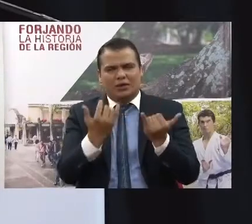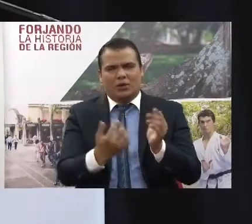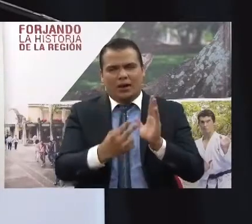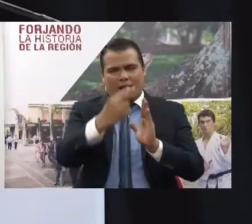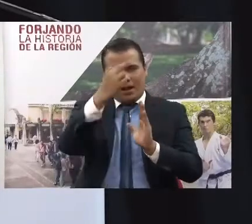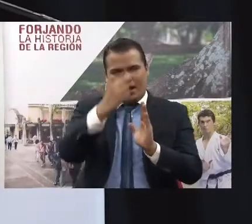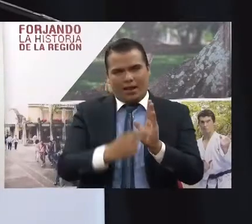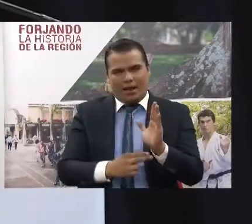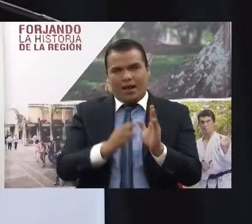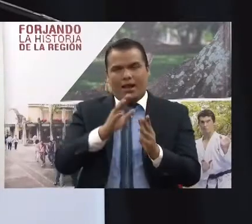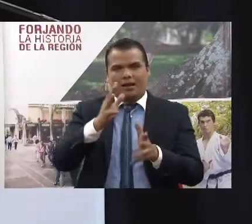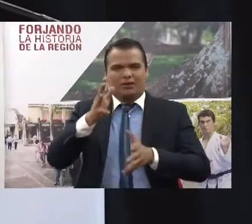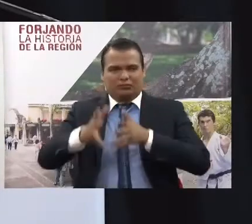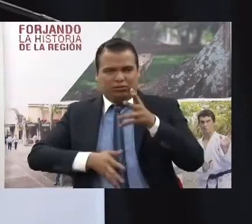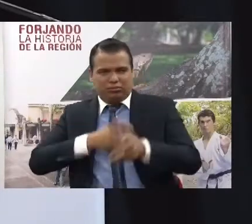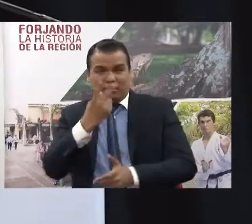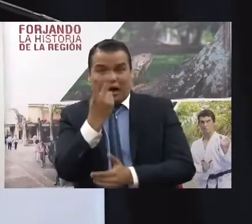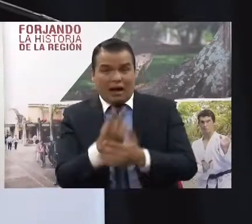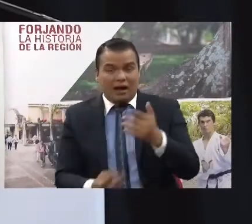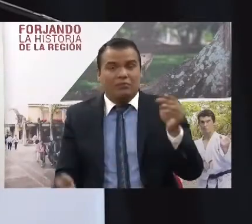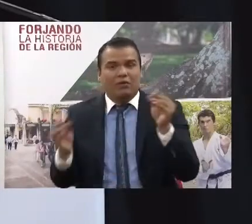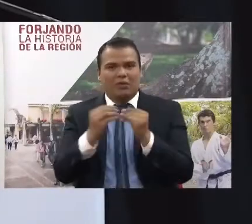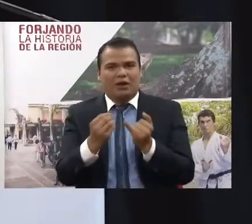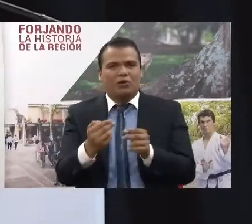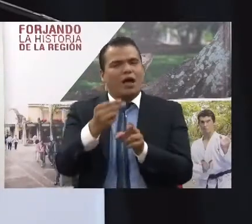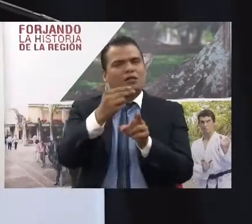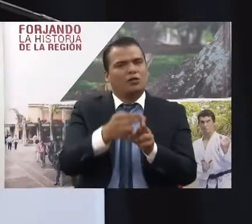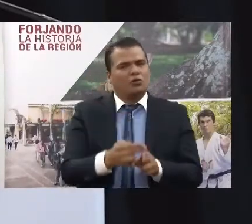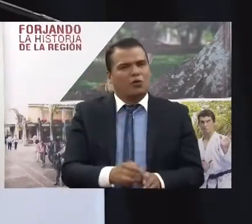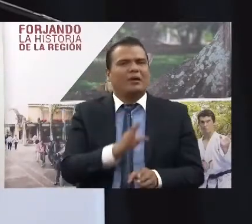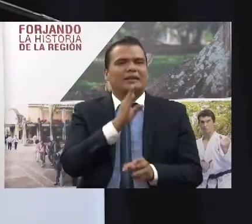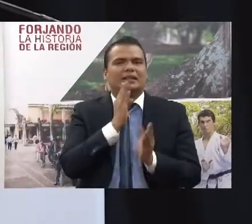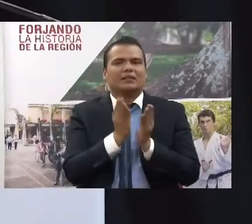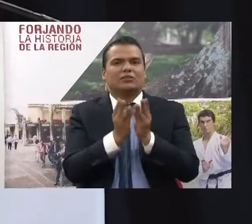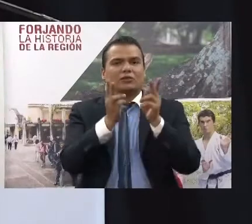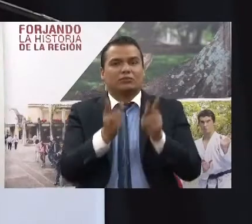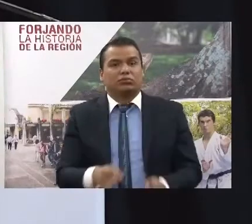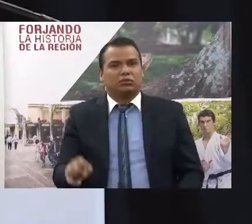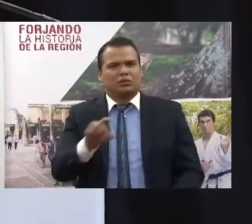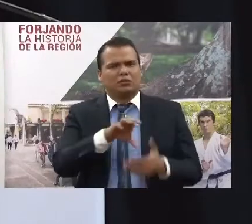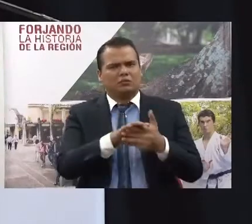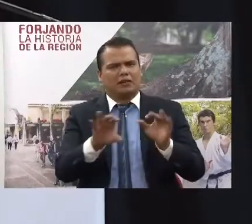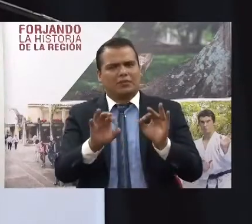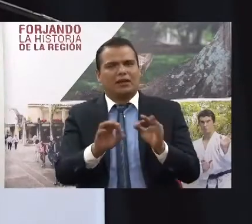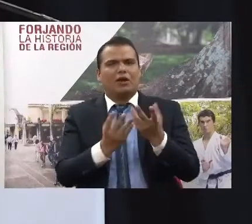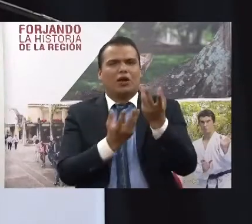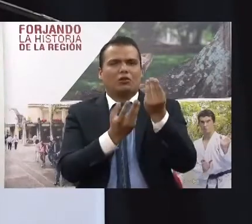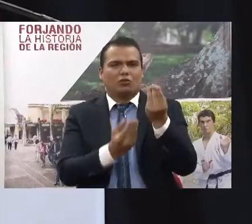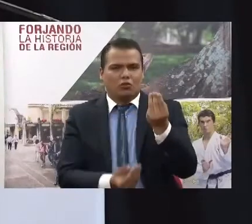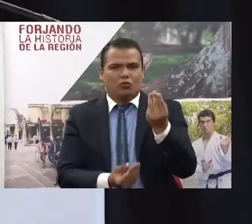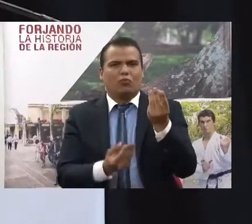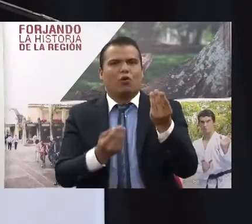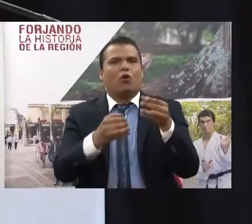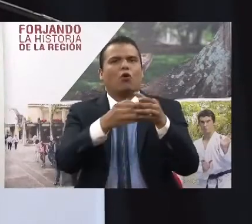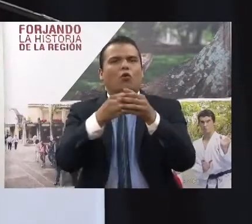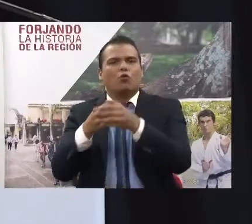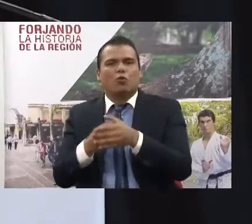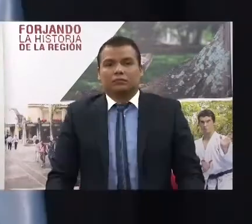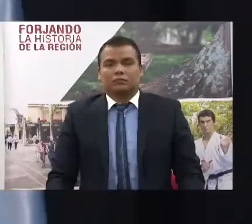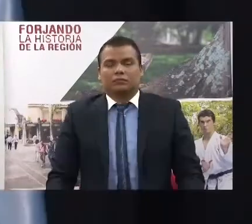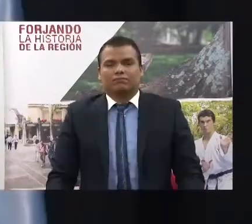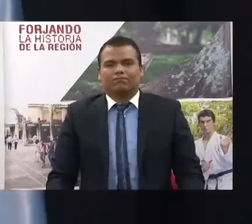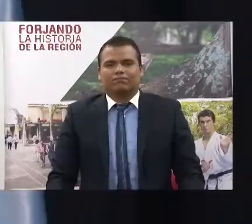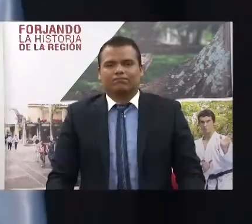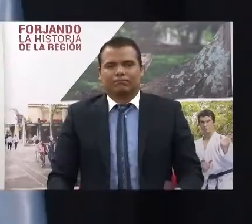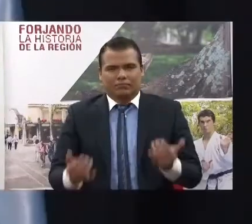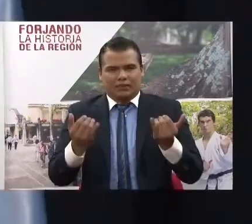nombrando a los mejores graduandos por sede regional y por instituto y facultad. Adelante.